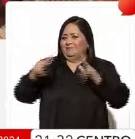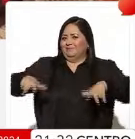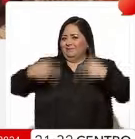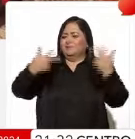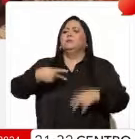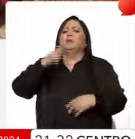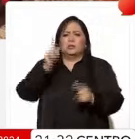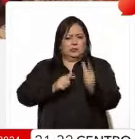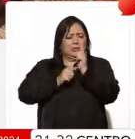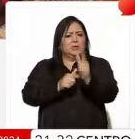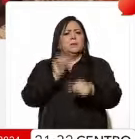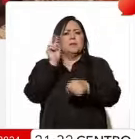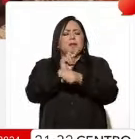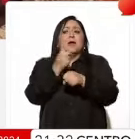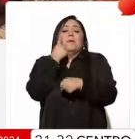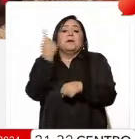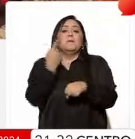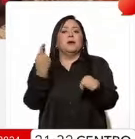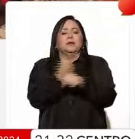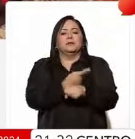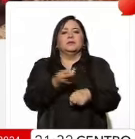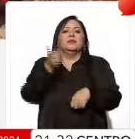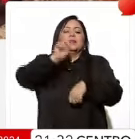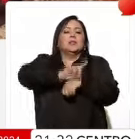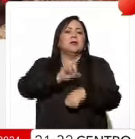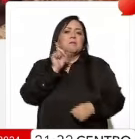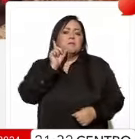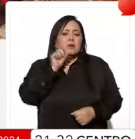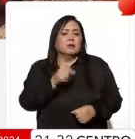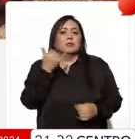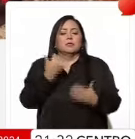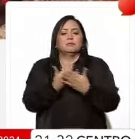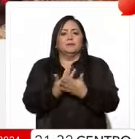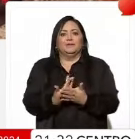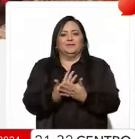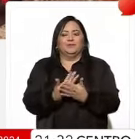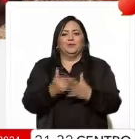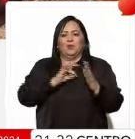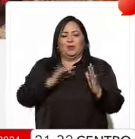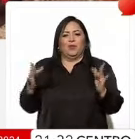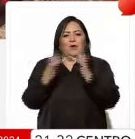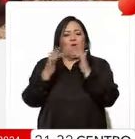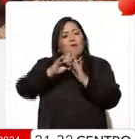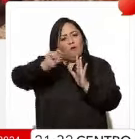Obviamente estaremos muy pendientes de lo que pase el día de mañana y esperamos estar en contacto nuevamente.